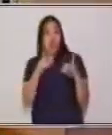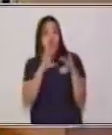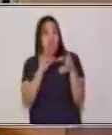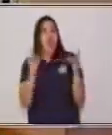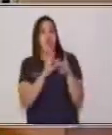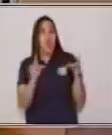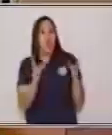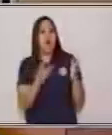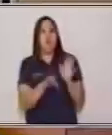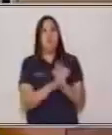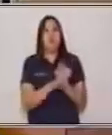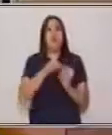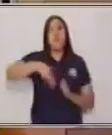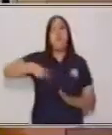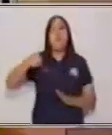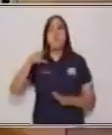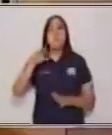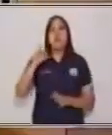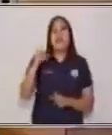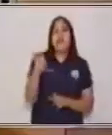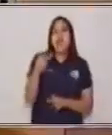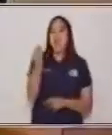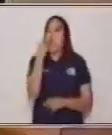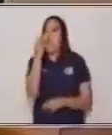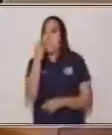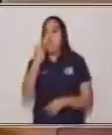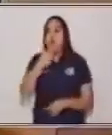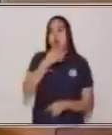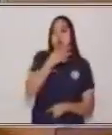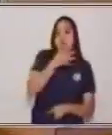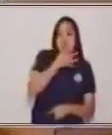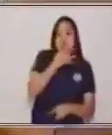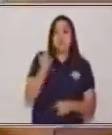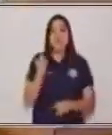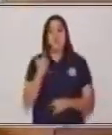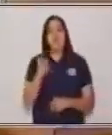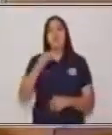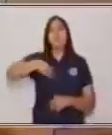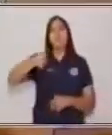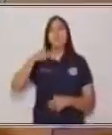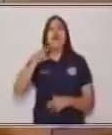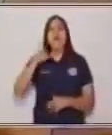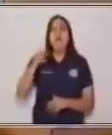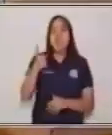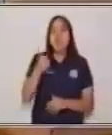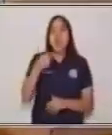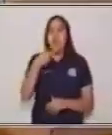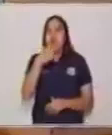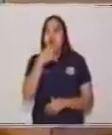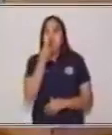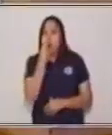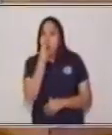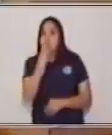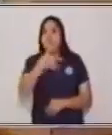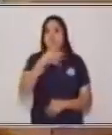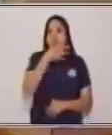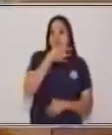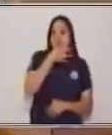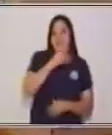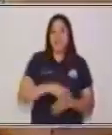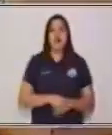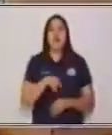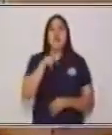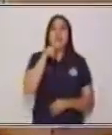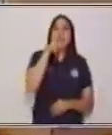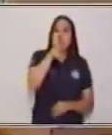como por ejemplo, María come galletas. María come galletas. Quiero que ustedes me indiquen